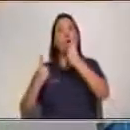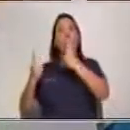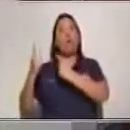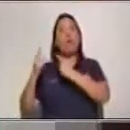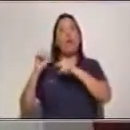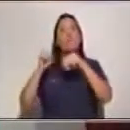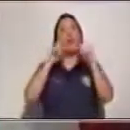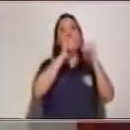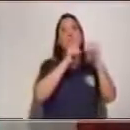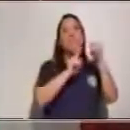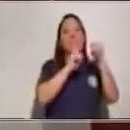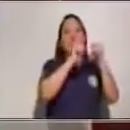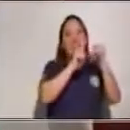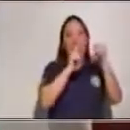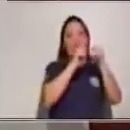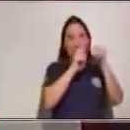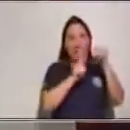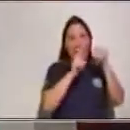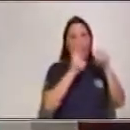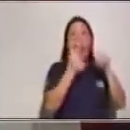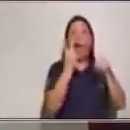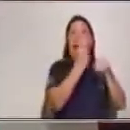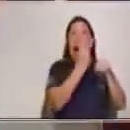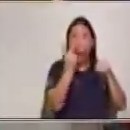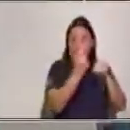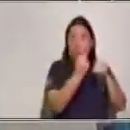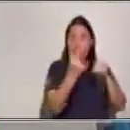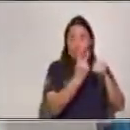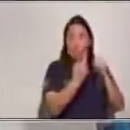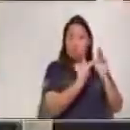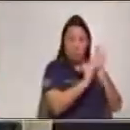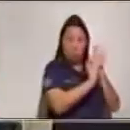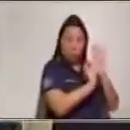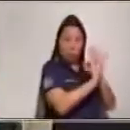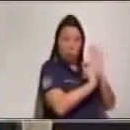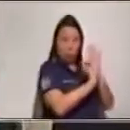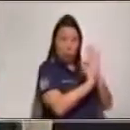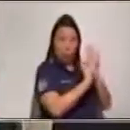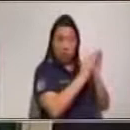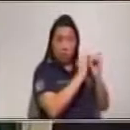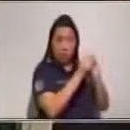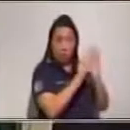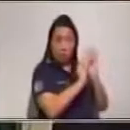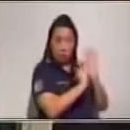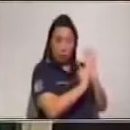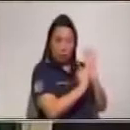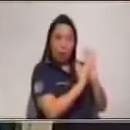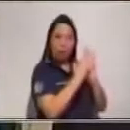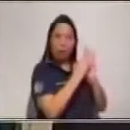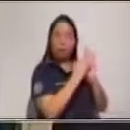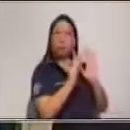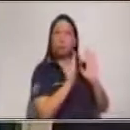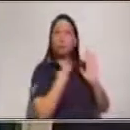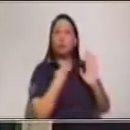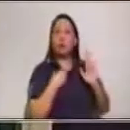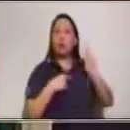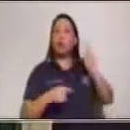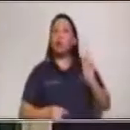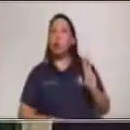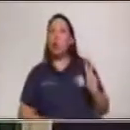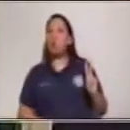puede dividir a ambos números que aparecen de este lado. El número